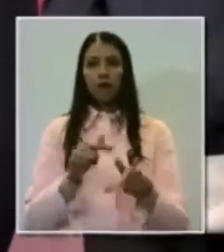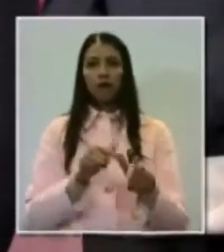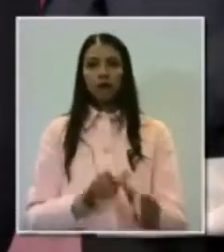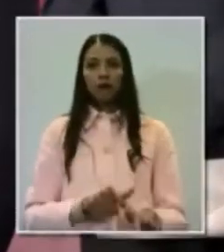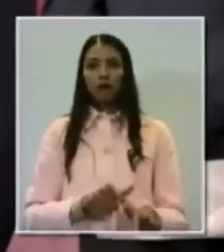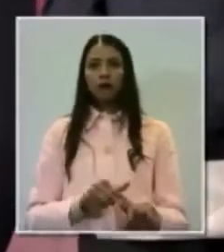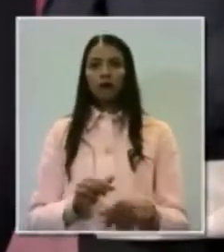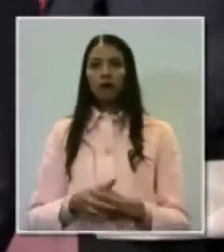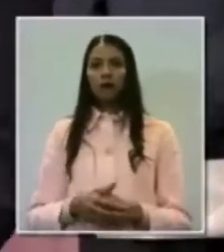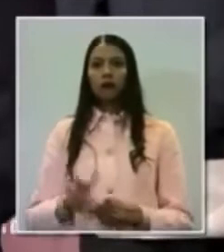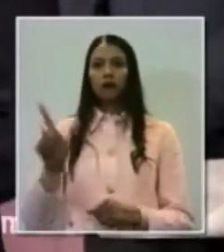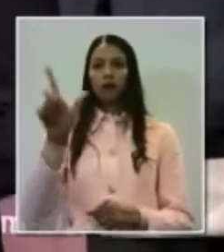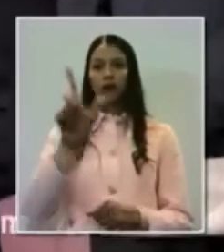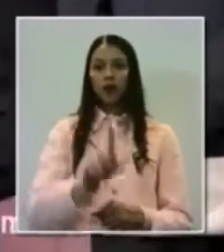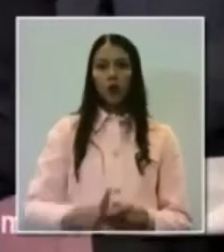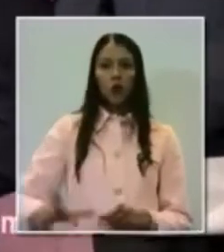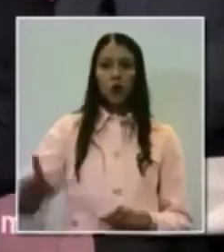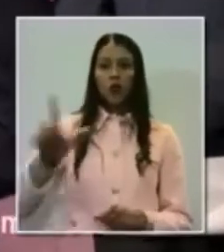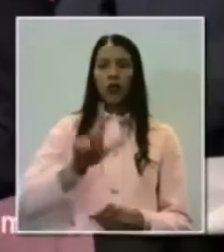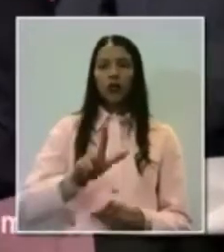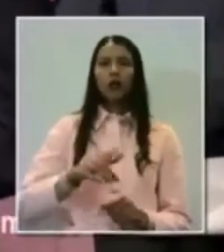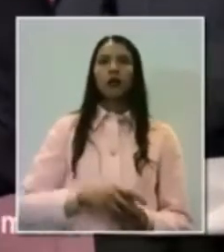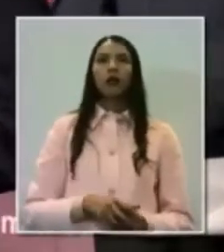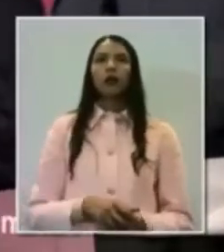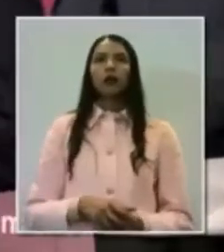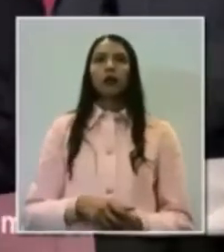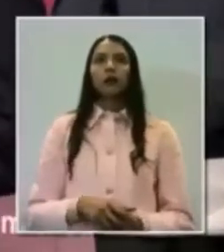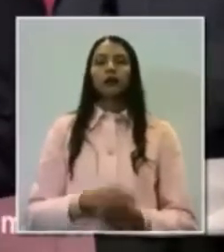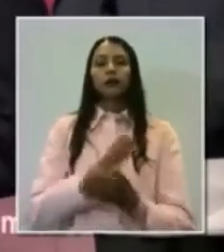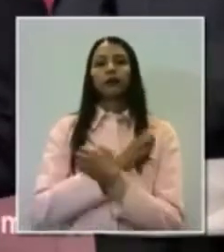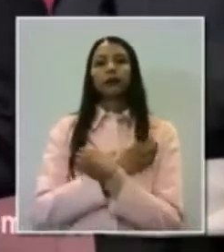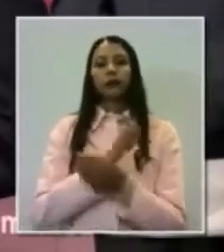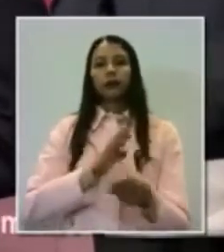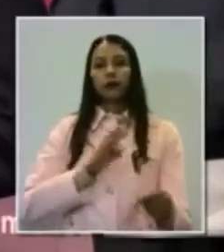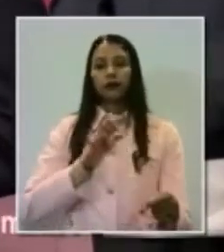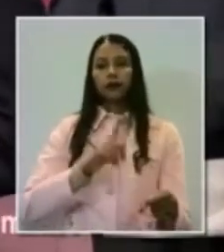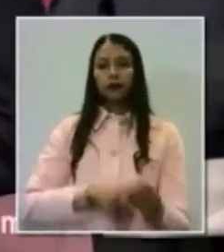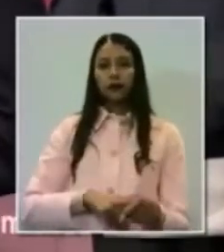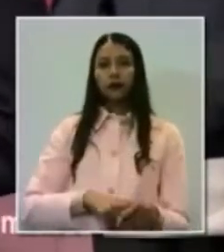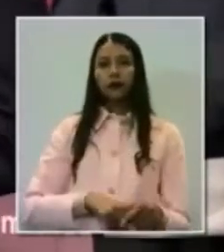Seguimos el lunes con educación especial.